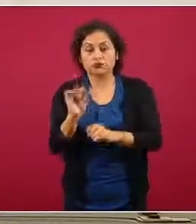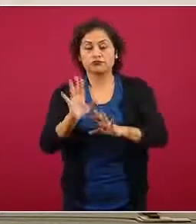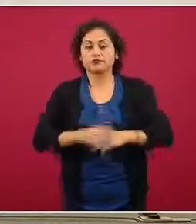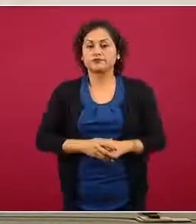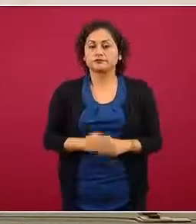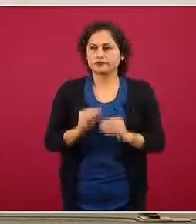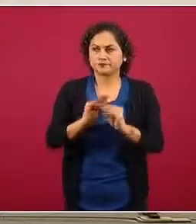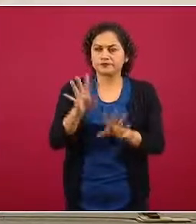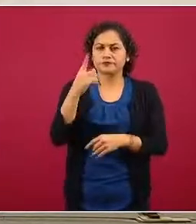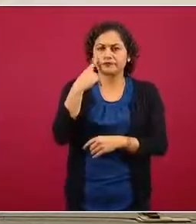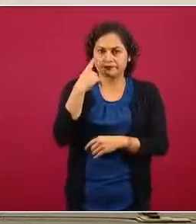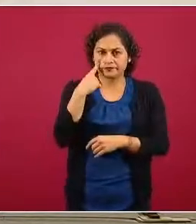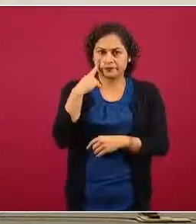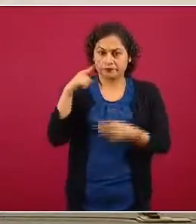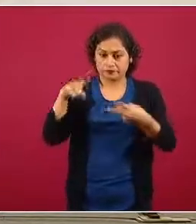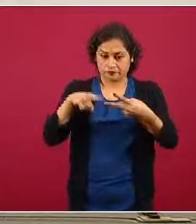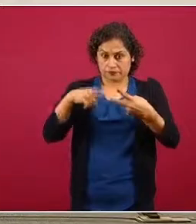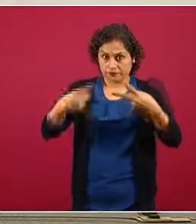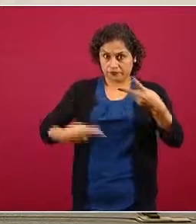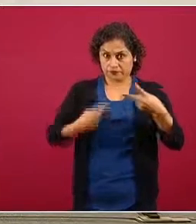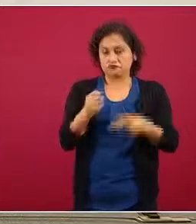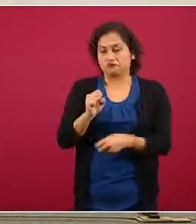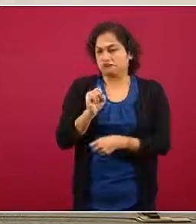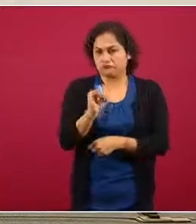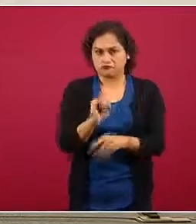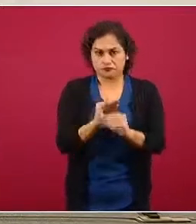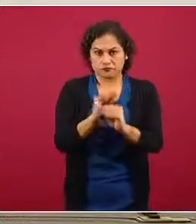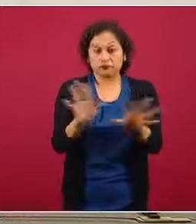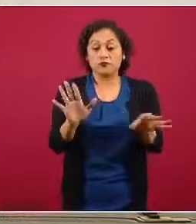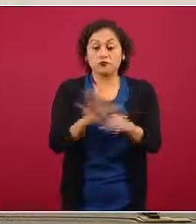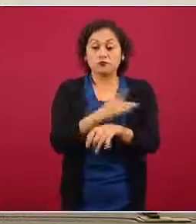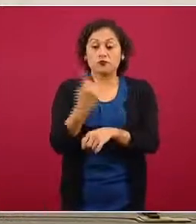sí, sobre la segunda pregunta. ¿Por qué?